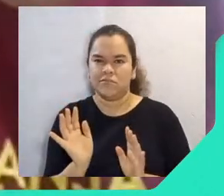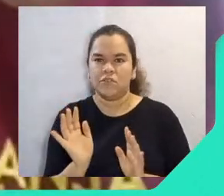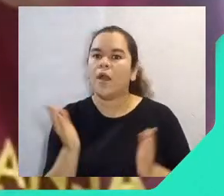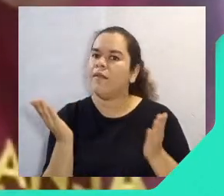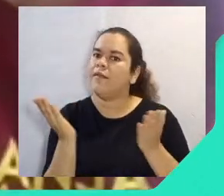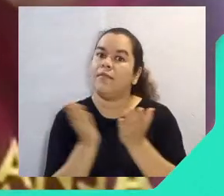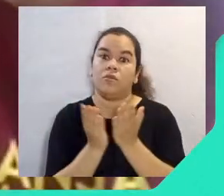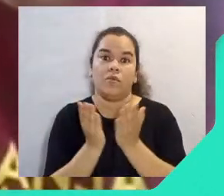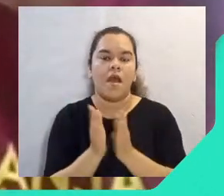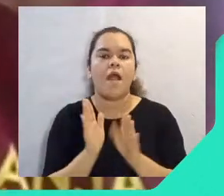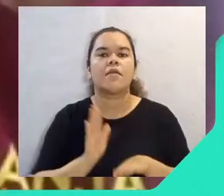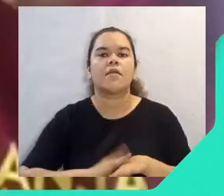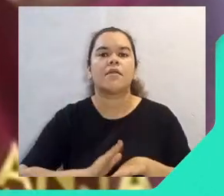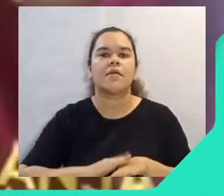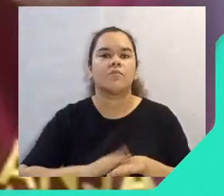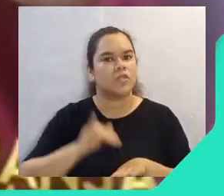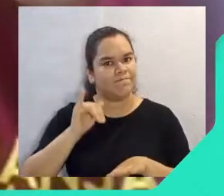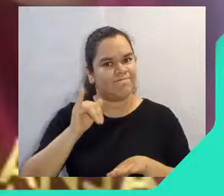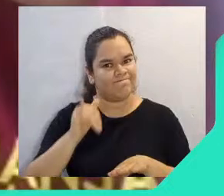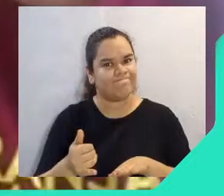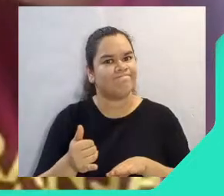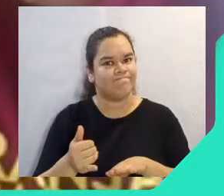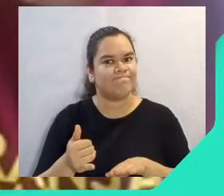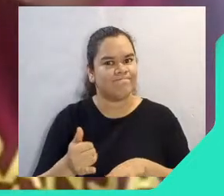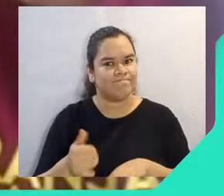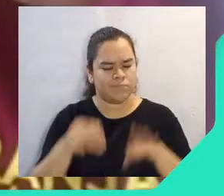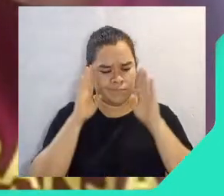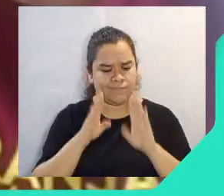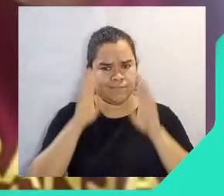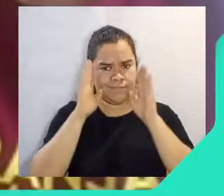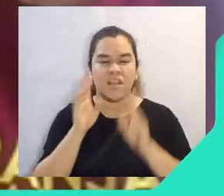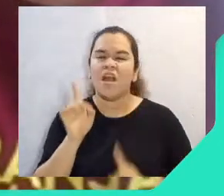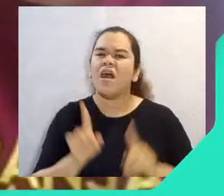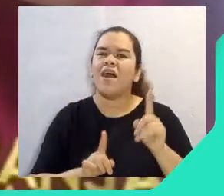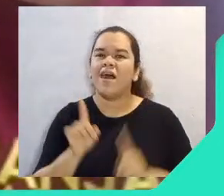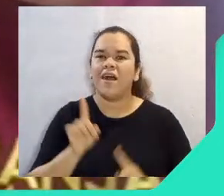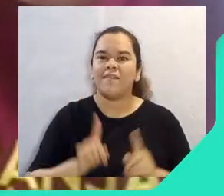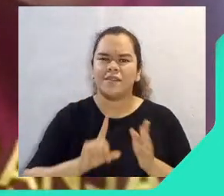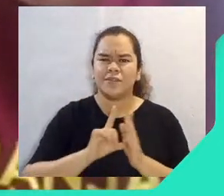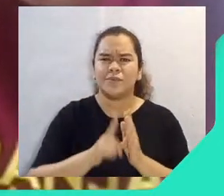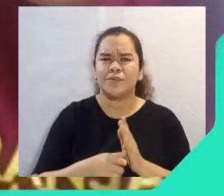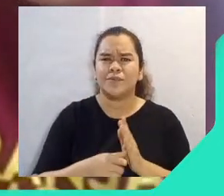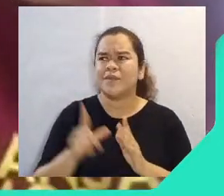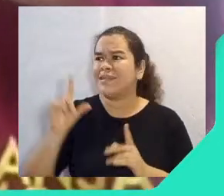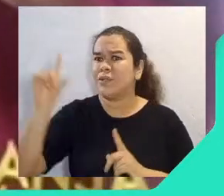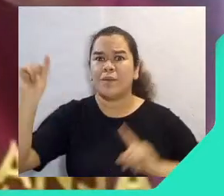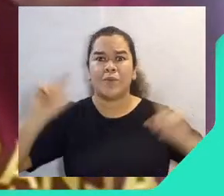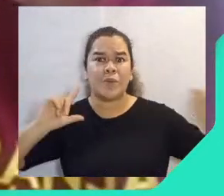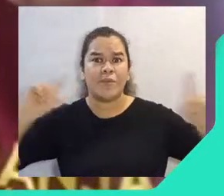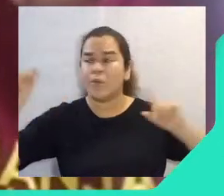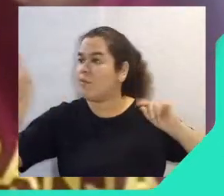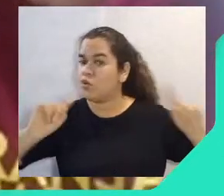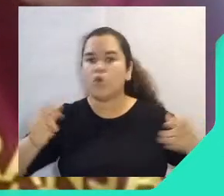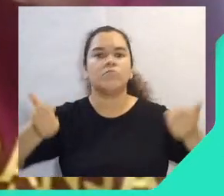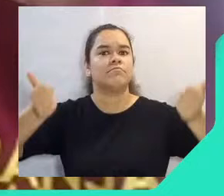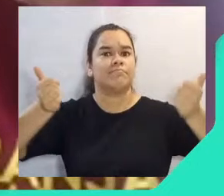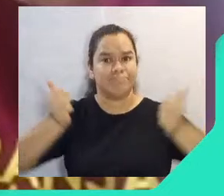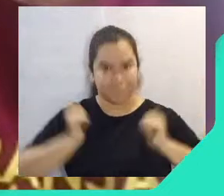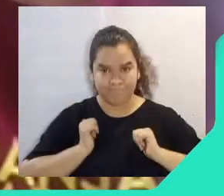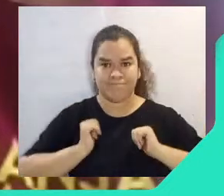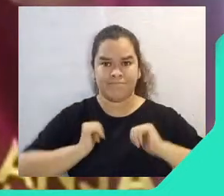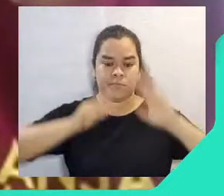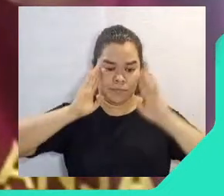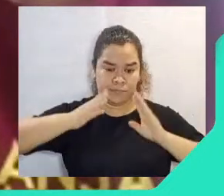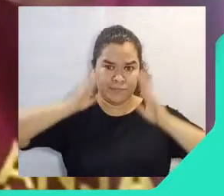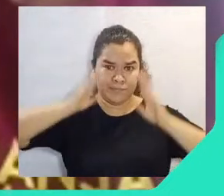todo, todas las carreras son así. A veces vamos a sentir que no salimos para ningún lado, pero sentándose a estudiar es como